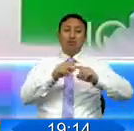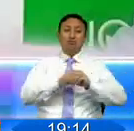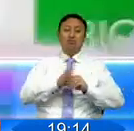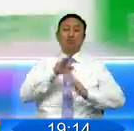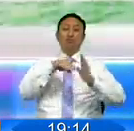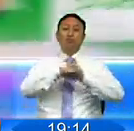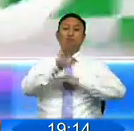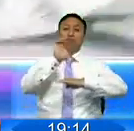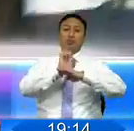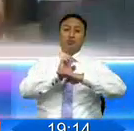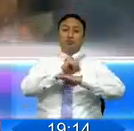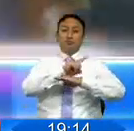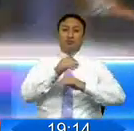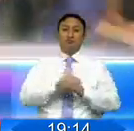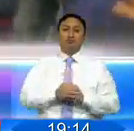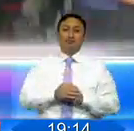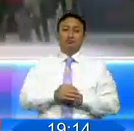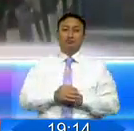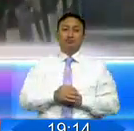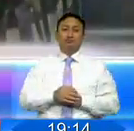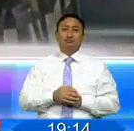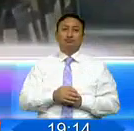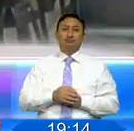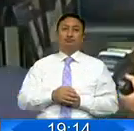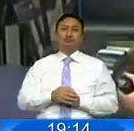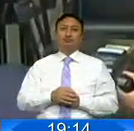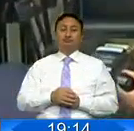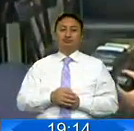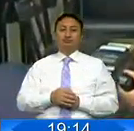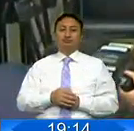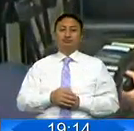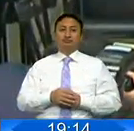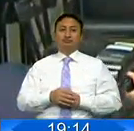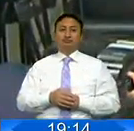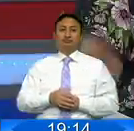por Ban Ecuador mediante su servicio Banco del Pueblo. Informó Roselena Vascones.